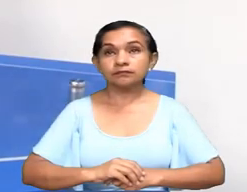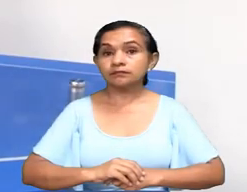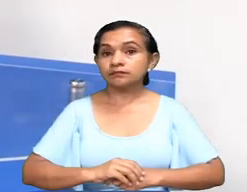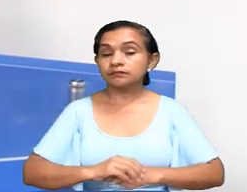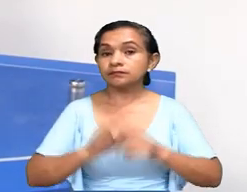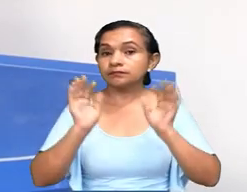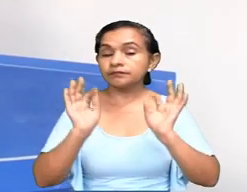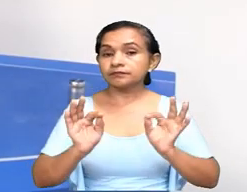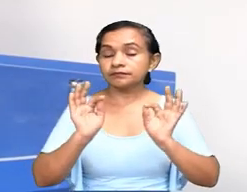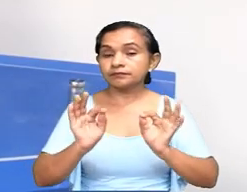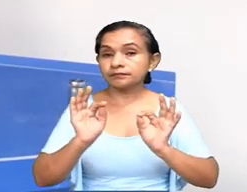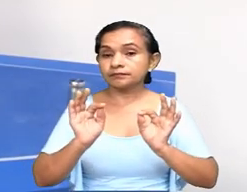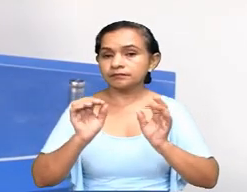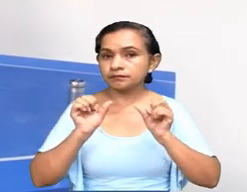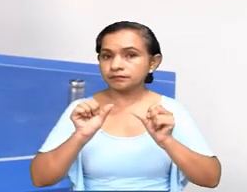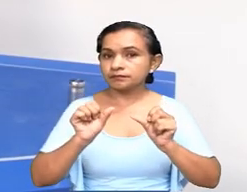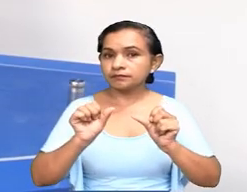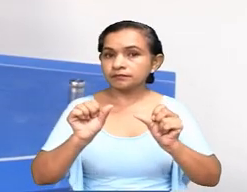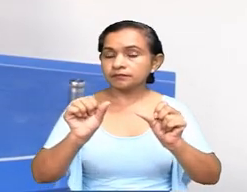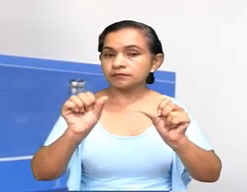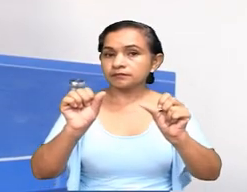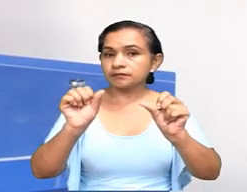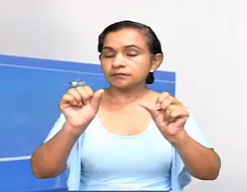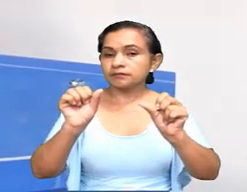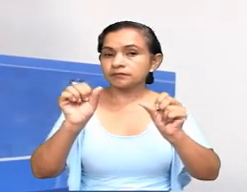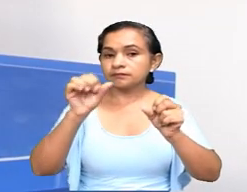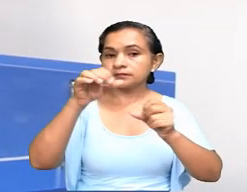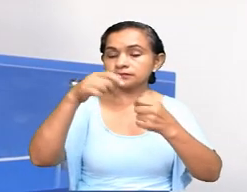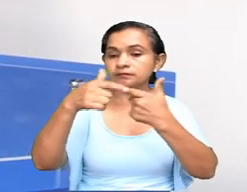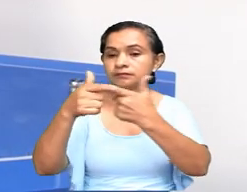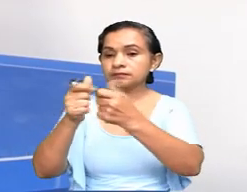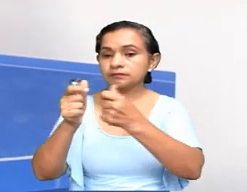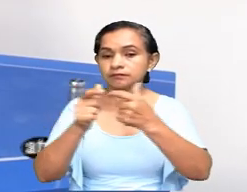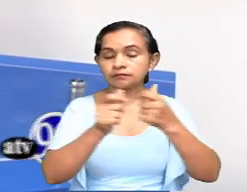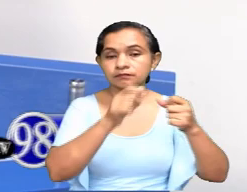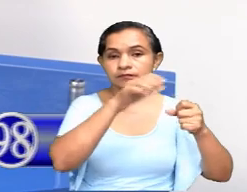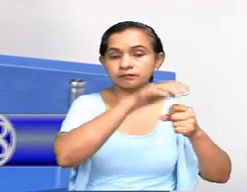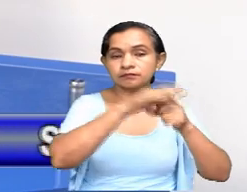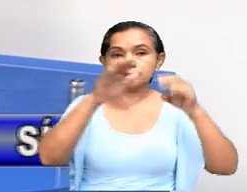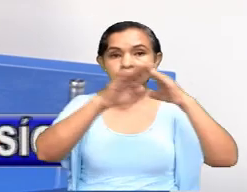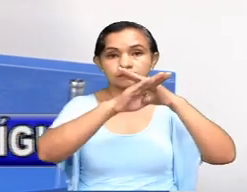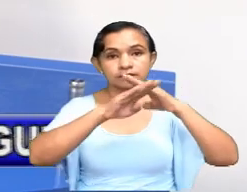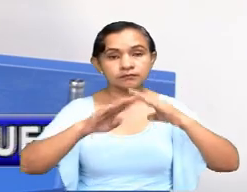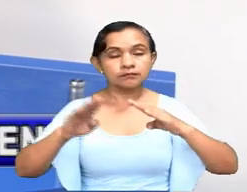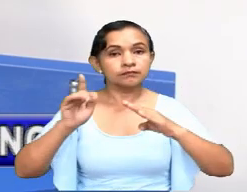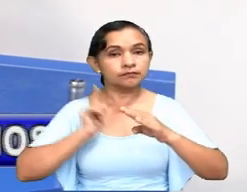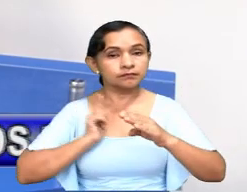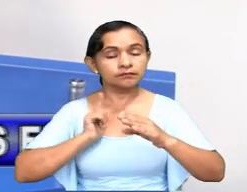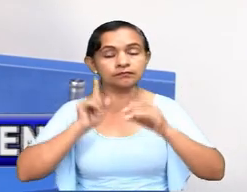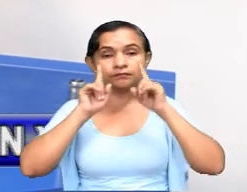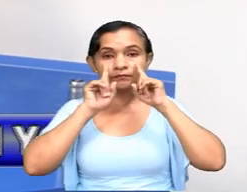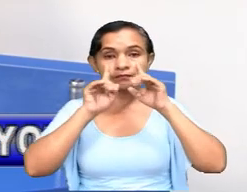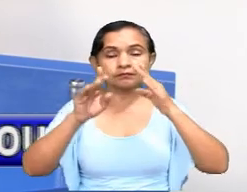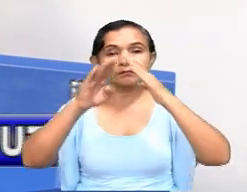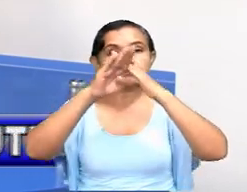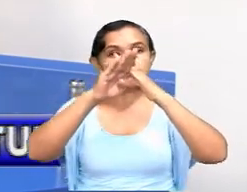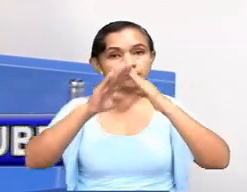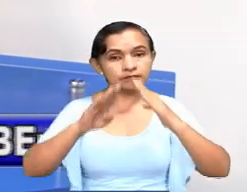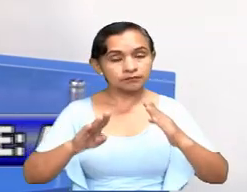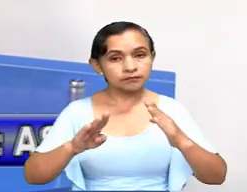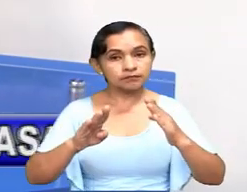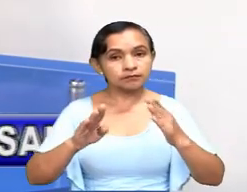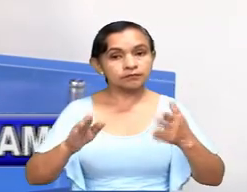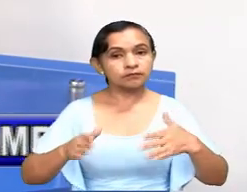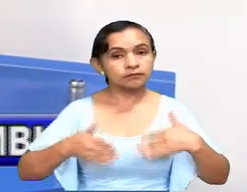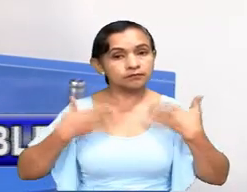Y bien, avanza precisamente la instalación de comisiones de reconciliación, justicia y paz, que tienen el fin de asegurar la tranquilidad y la felicidad